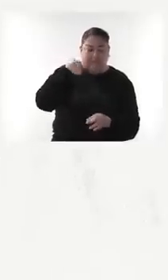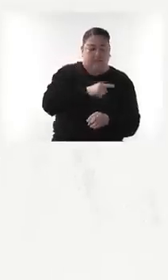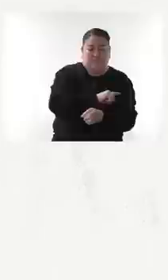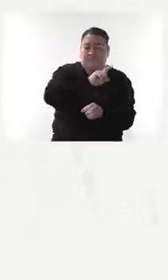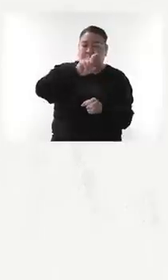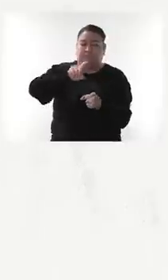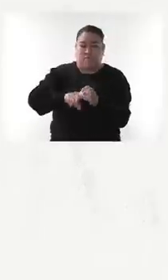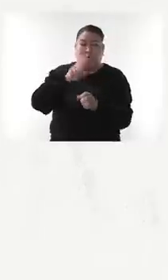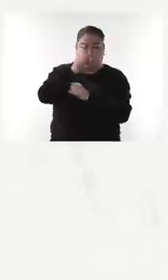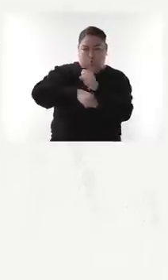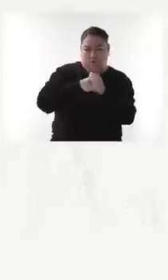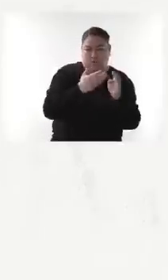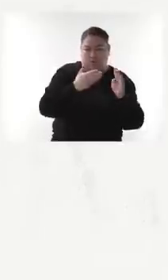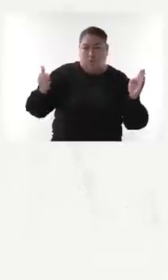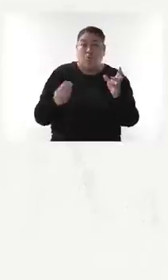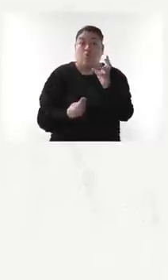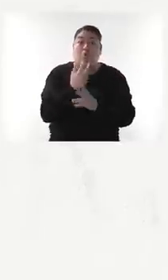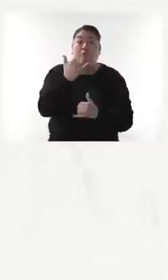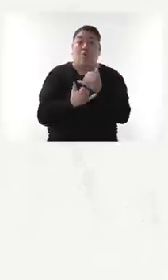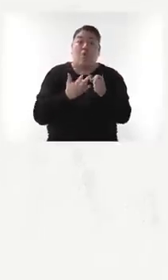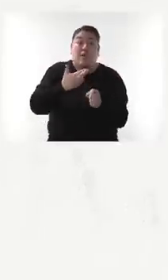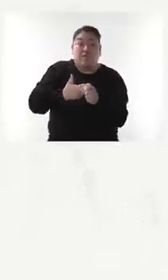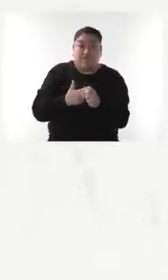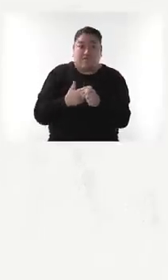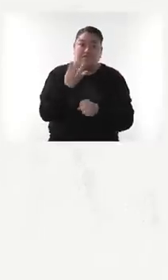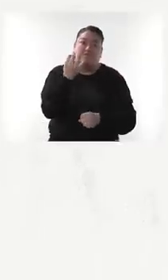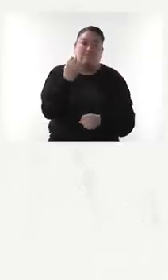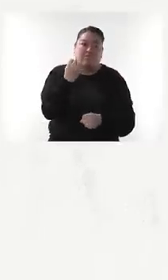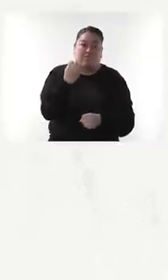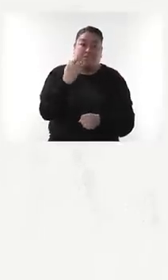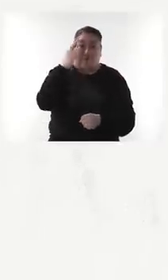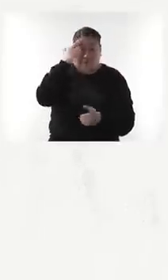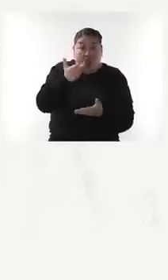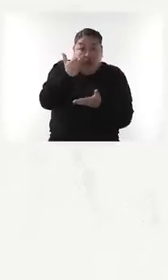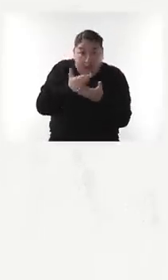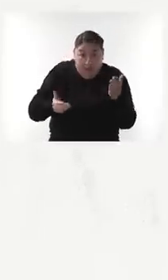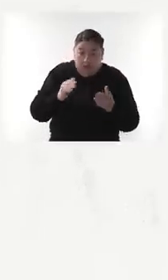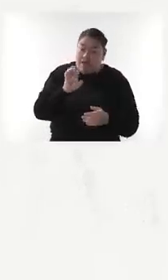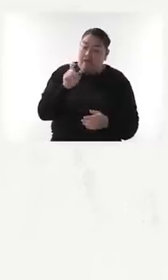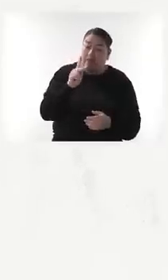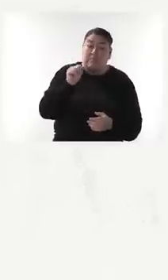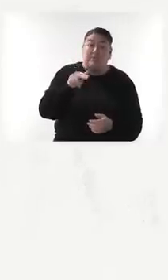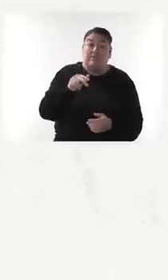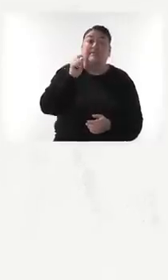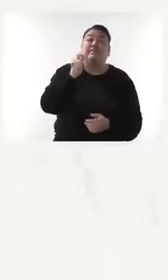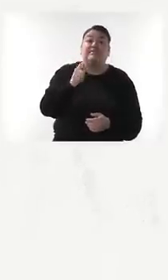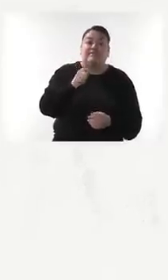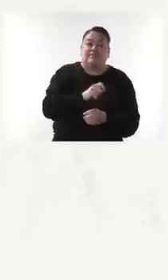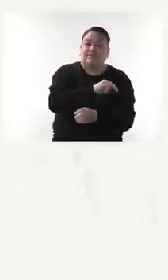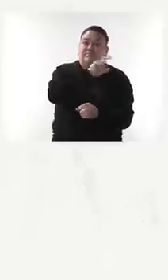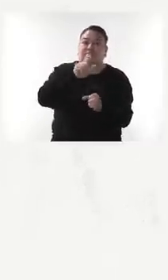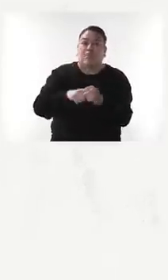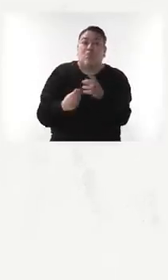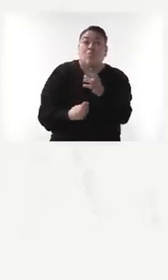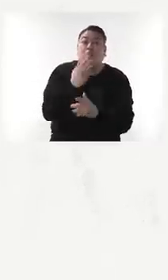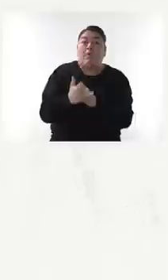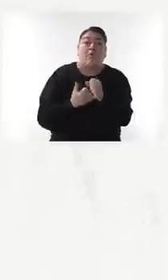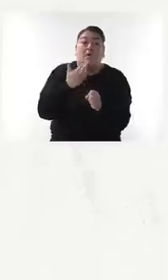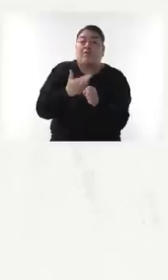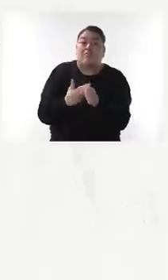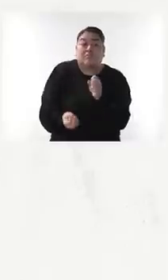9 jugadores por año a la primera. En expansión debutan 17, casi se